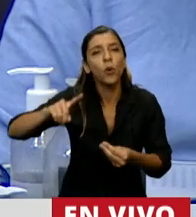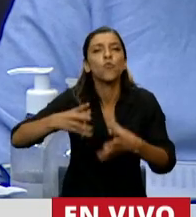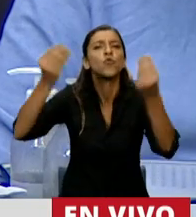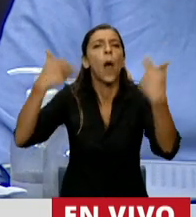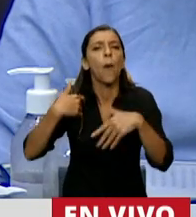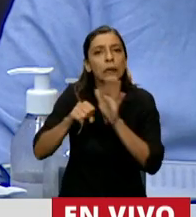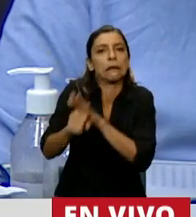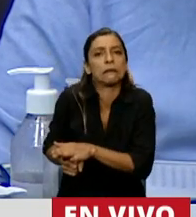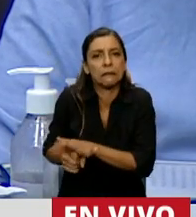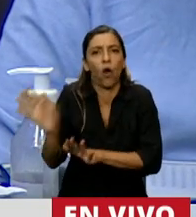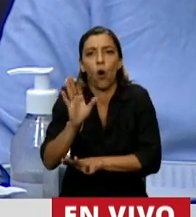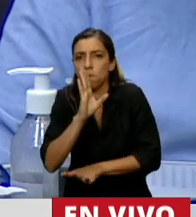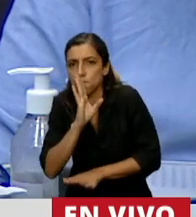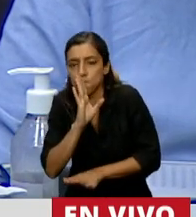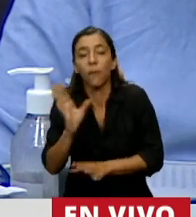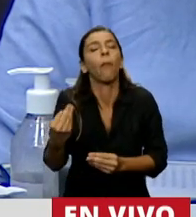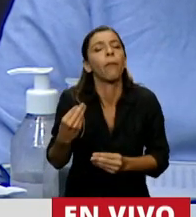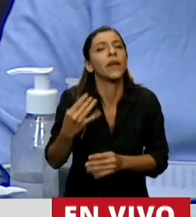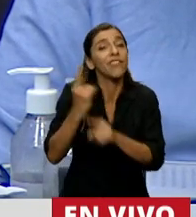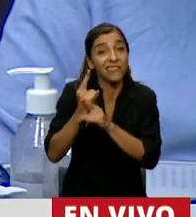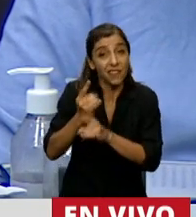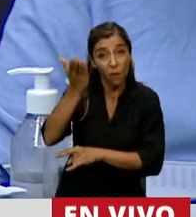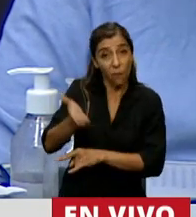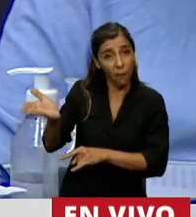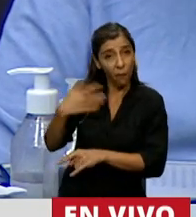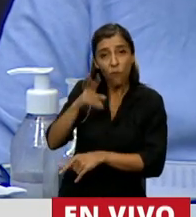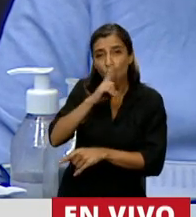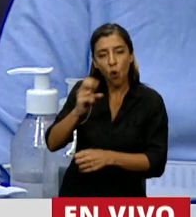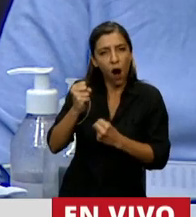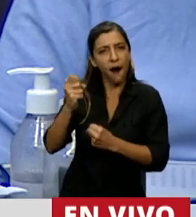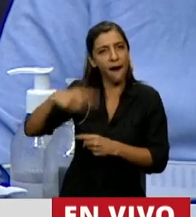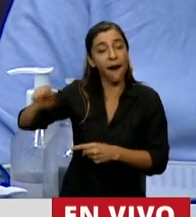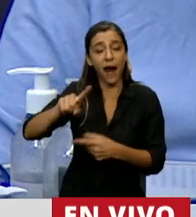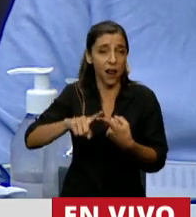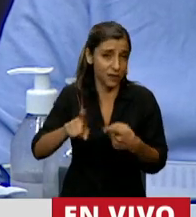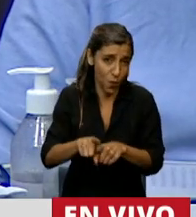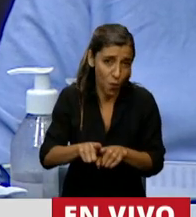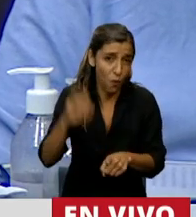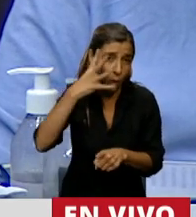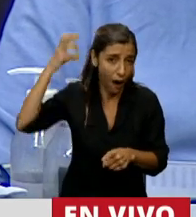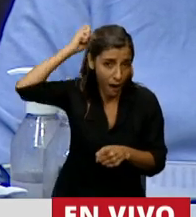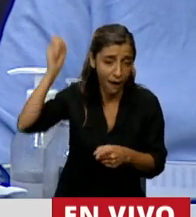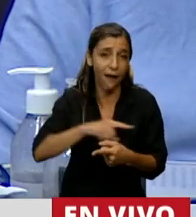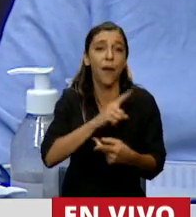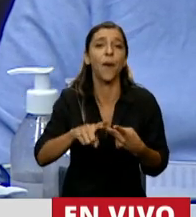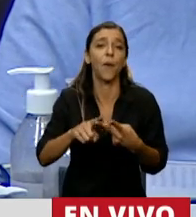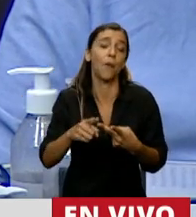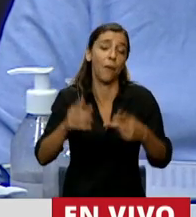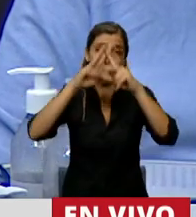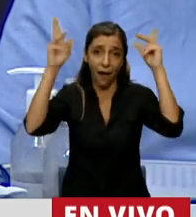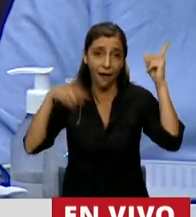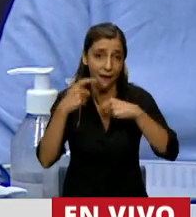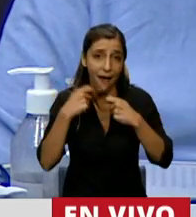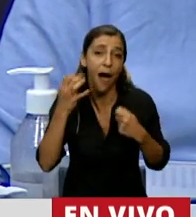tapadas. Y casi siempre estas grandes mujeres, como Eva Duarte de Perón, como nuestras abuelas y